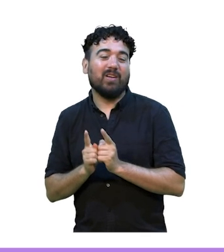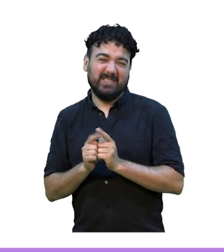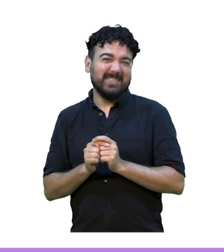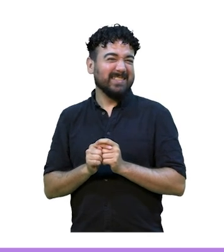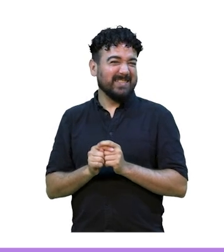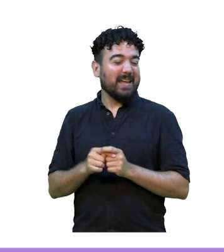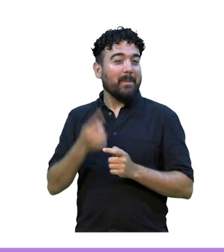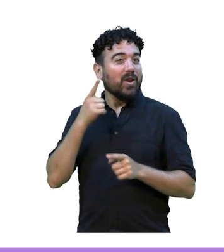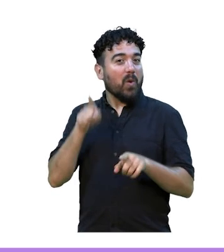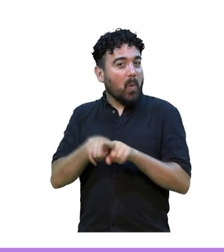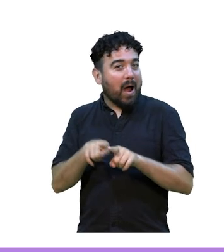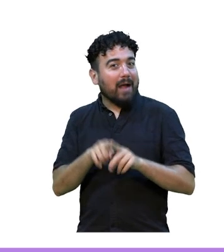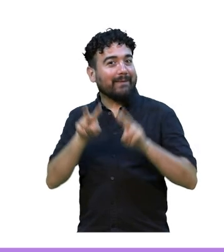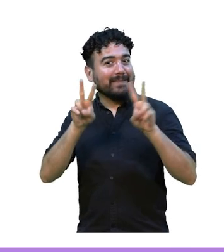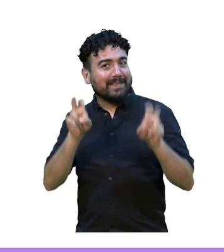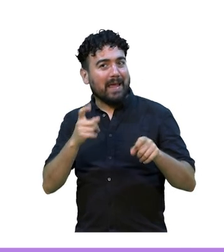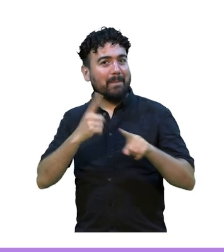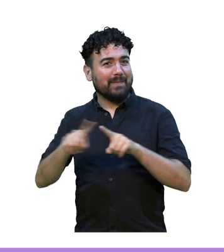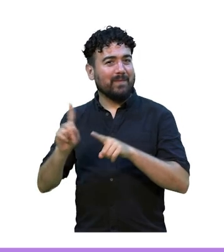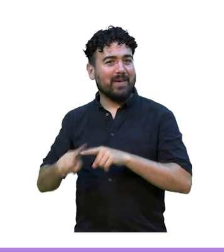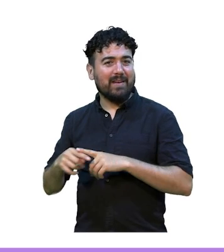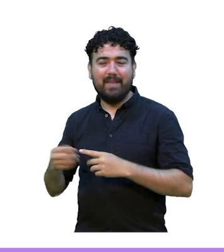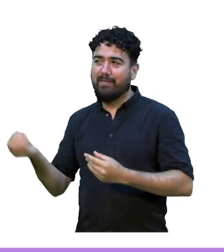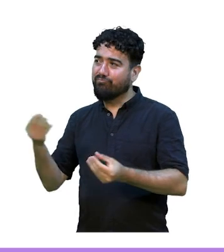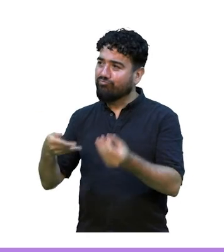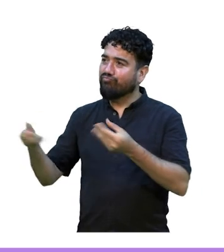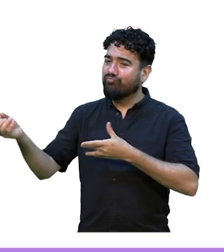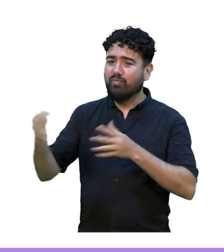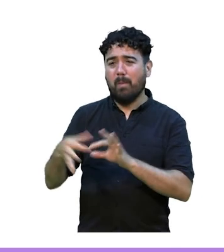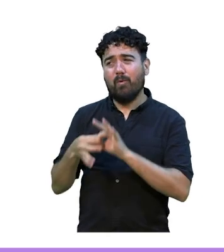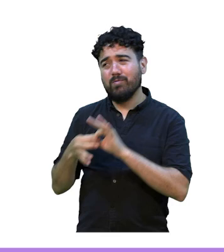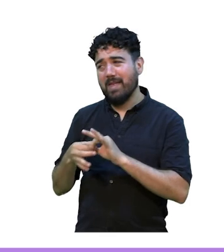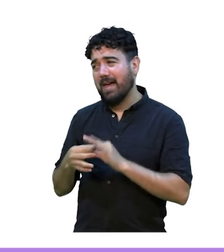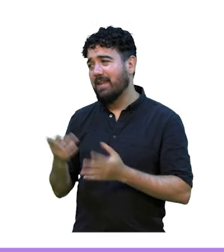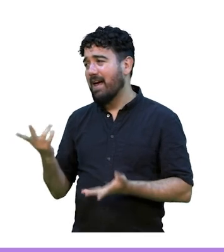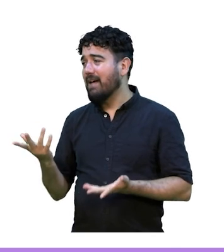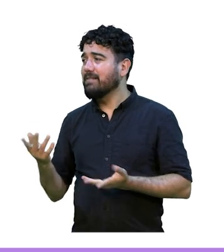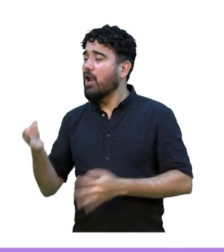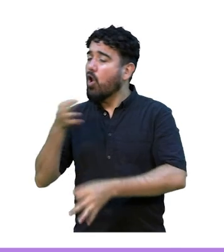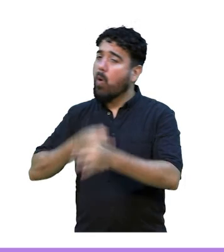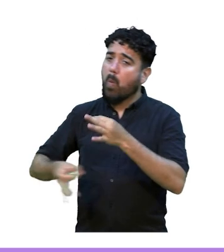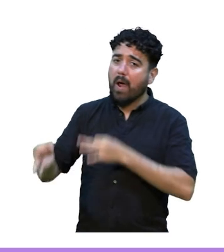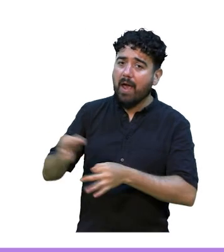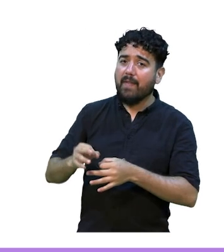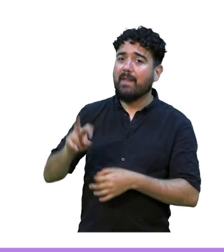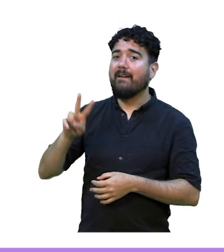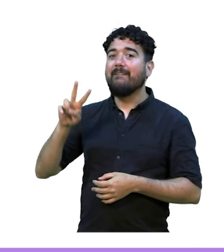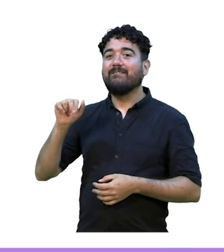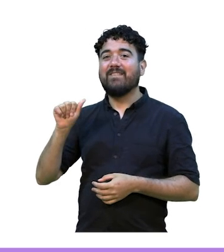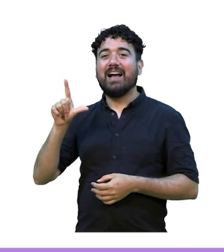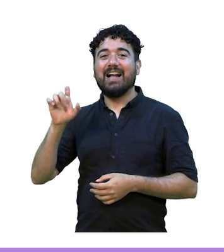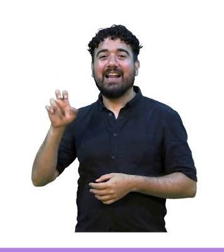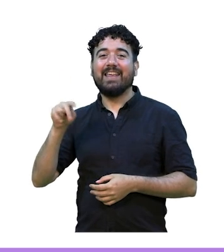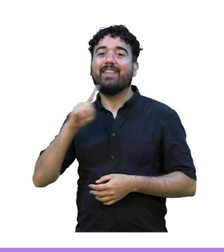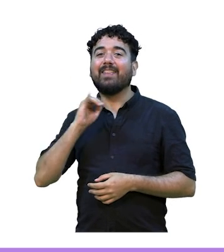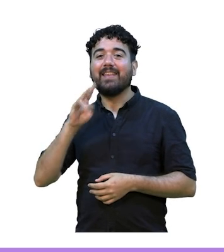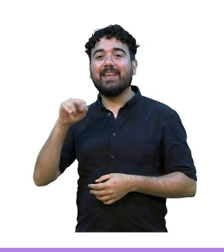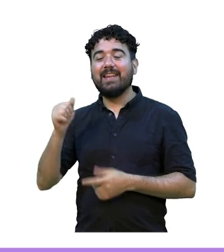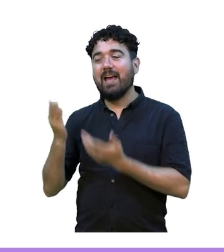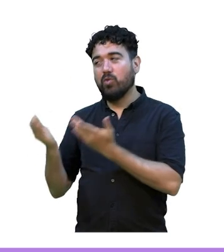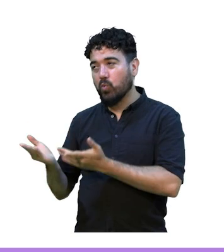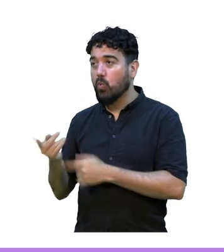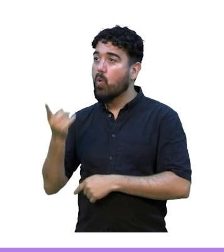que ha sido muy acotada, pero yo creo que han salido muchos temas. Les agradezco mucho todo lo que nos han